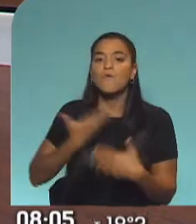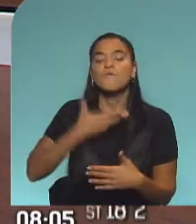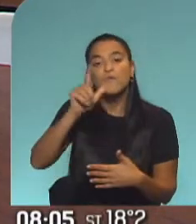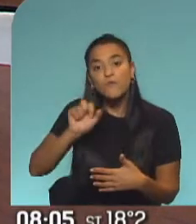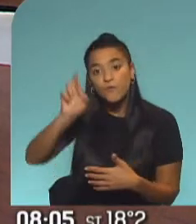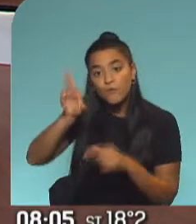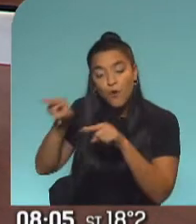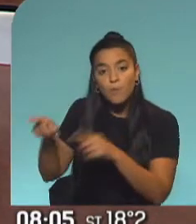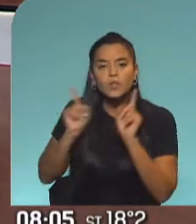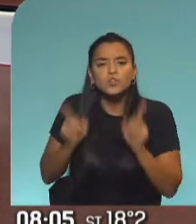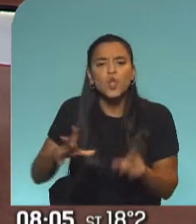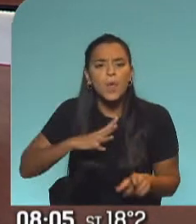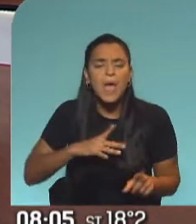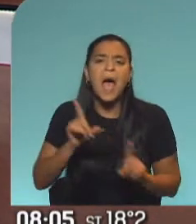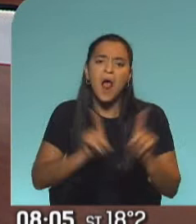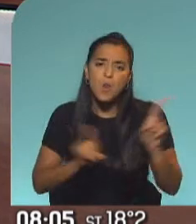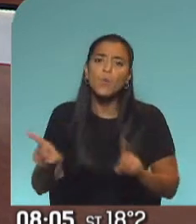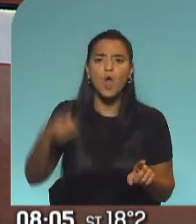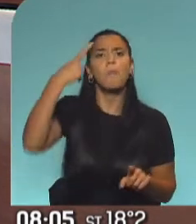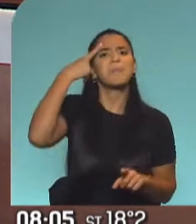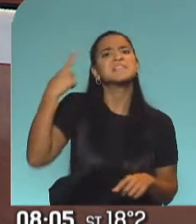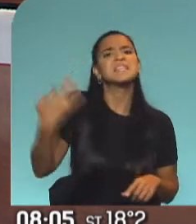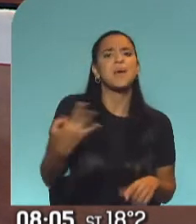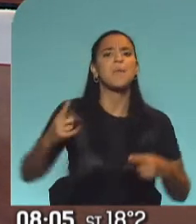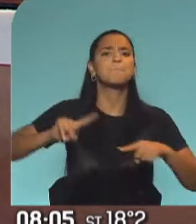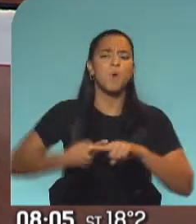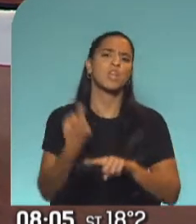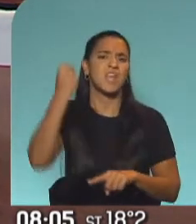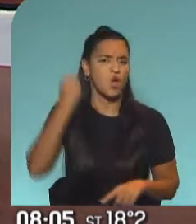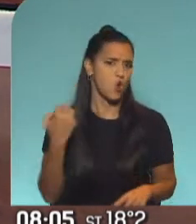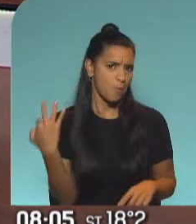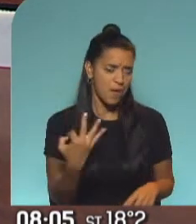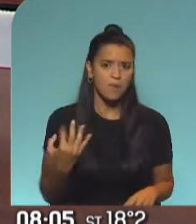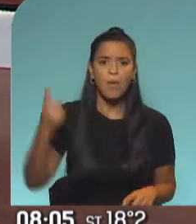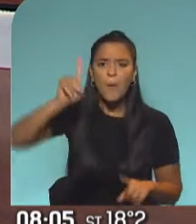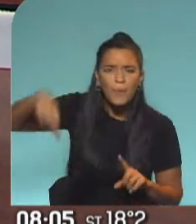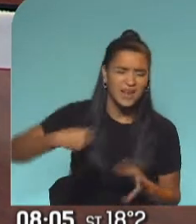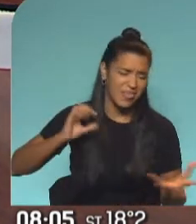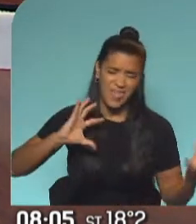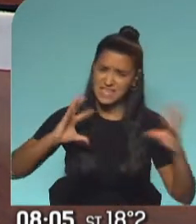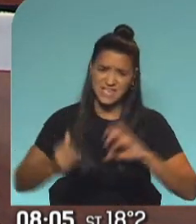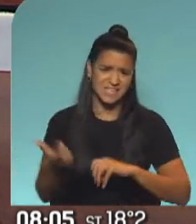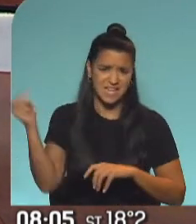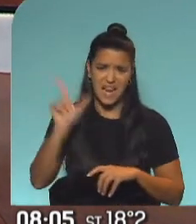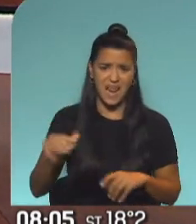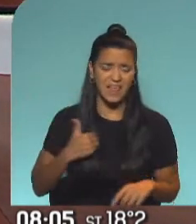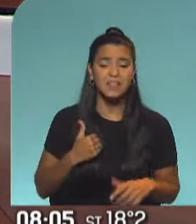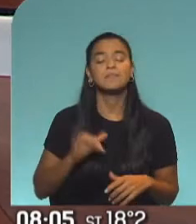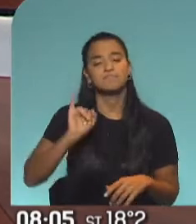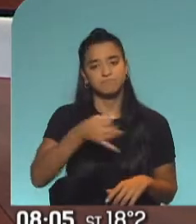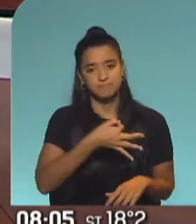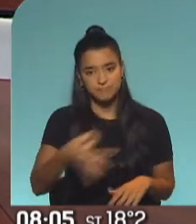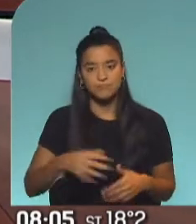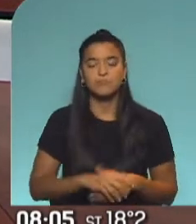Barragán porque todavía hay quienes reivindican esas políticas económicas que ocasionaron un desastre en la República Argentina. Así es, y